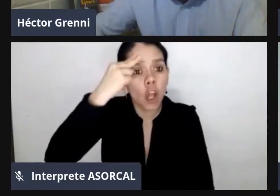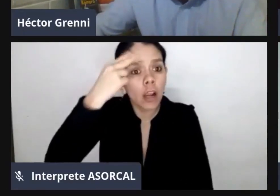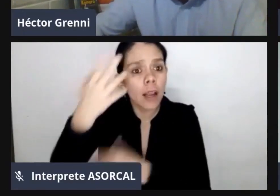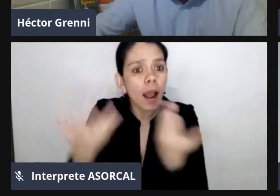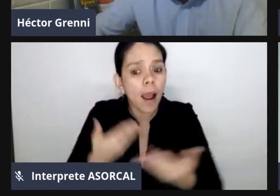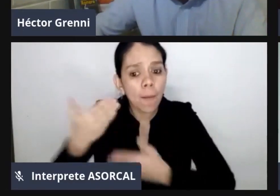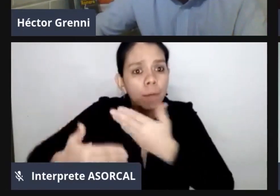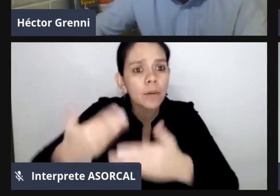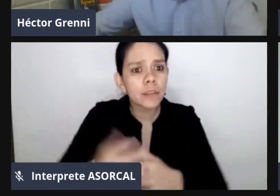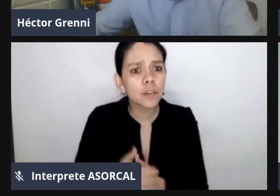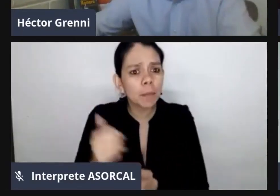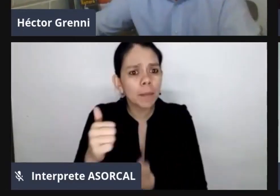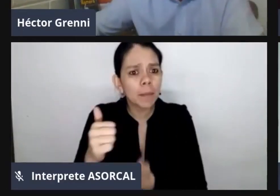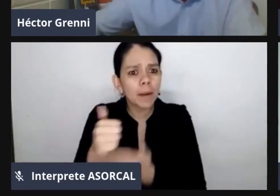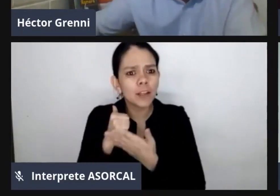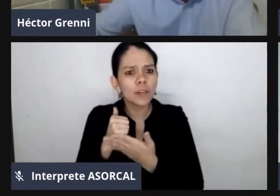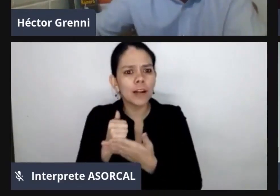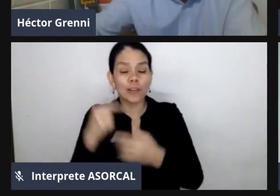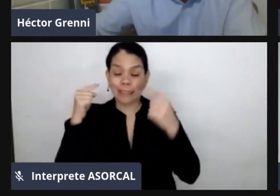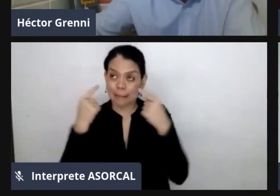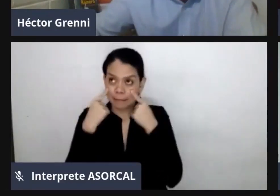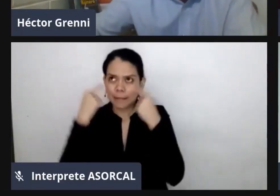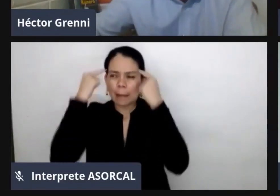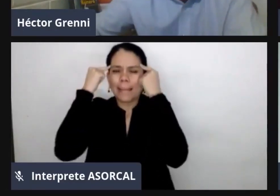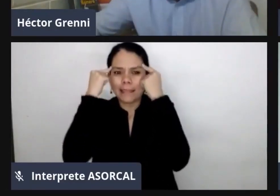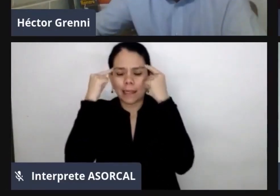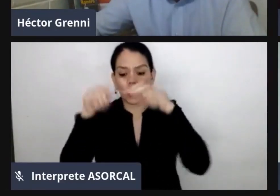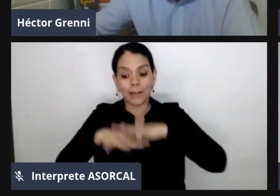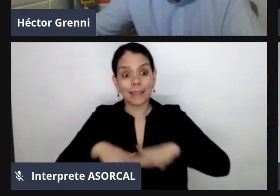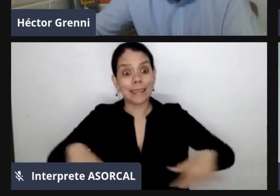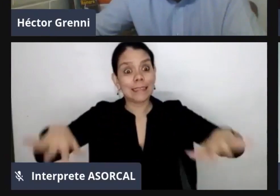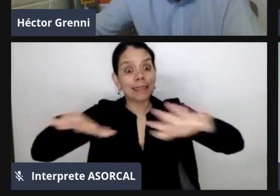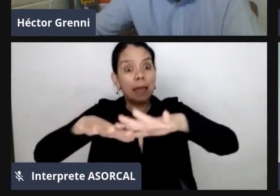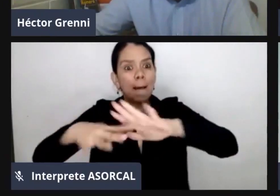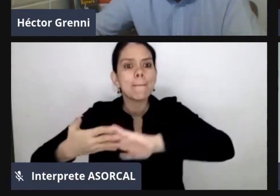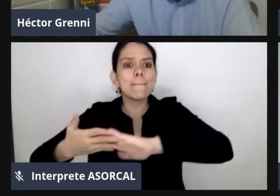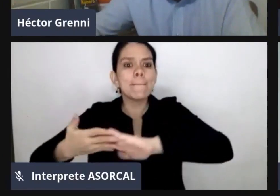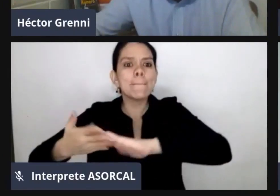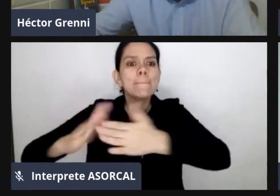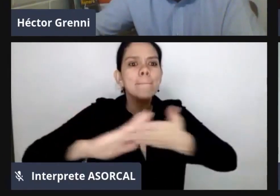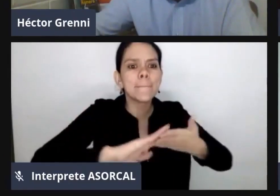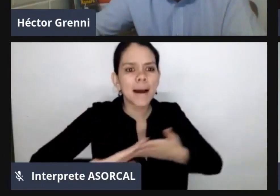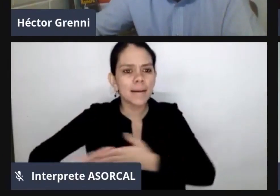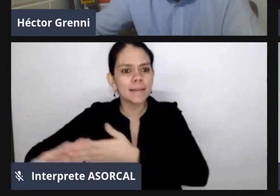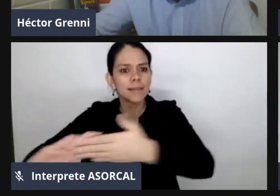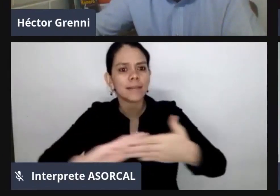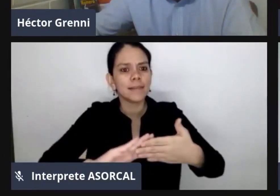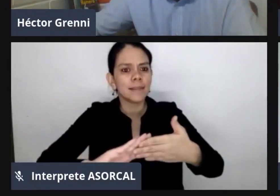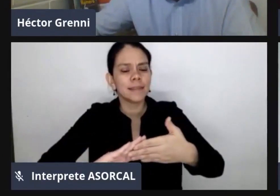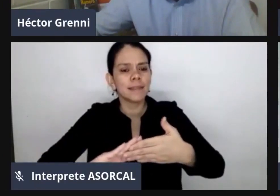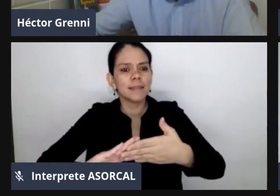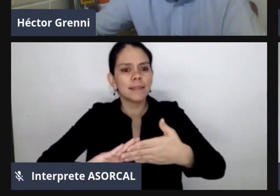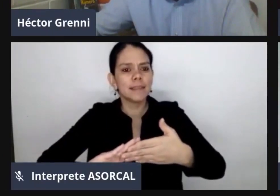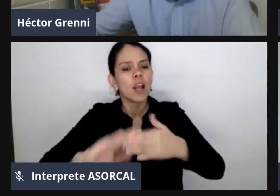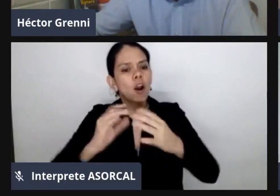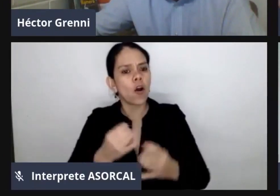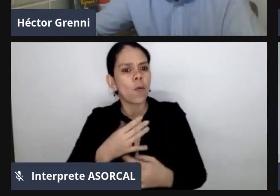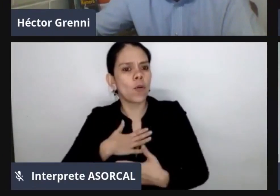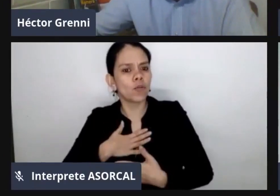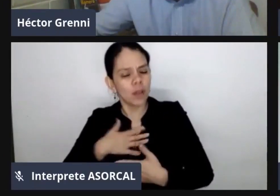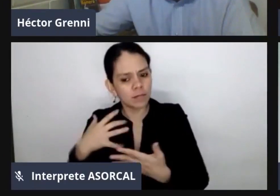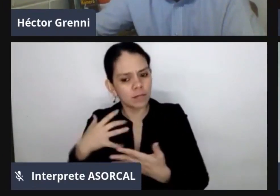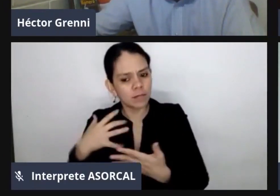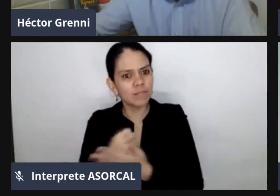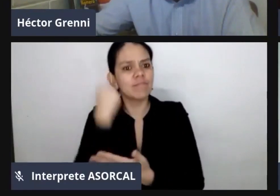Y frente al tema del territorio, el tema de la tierra es muy importante. Trajo consigo en El Salvador el